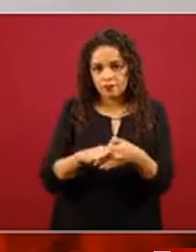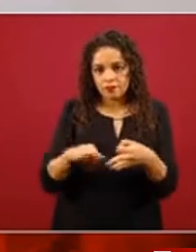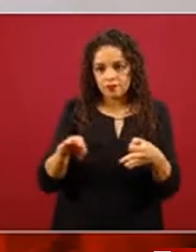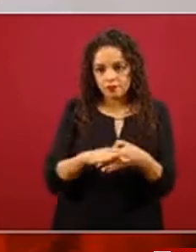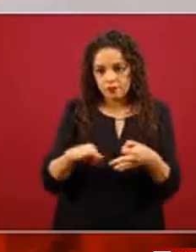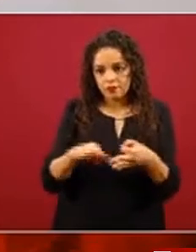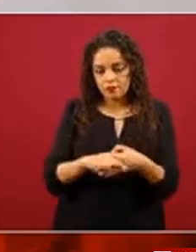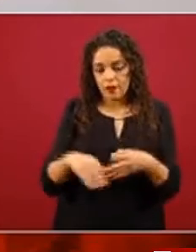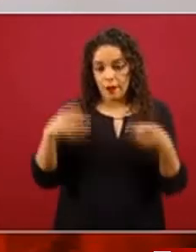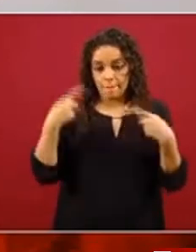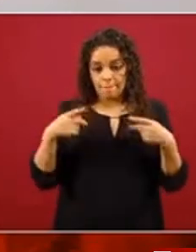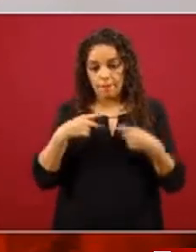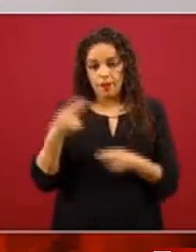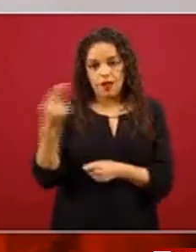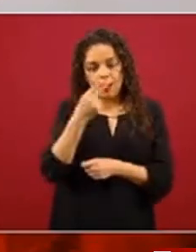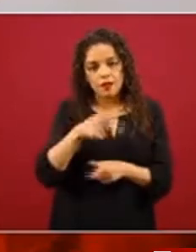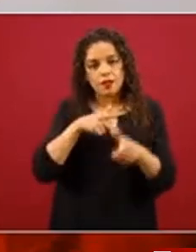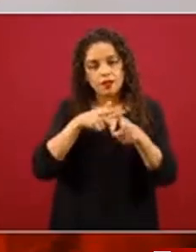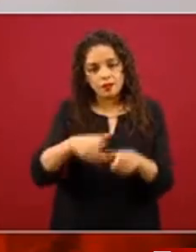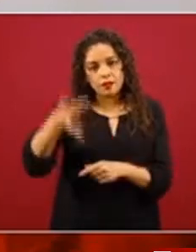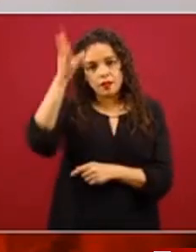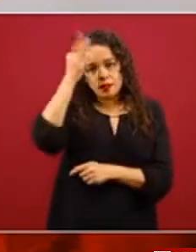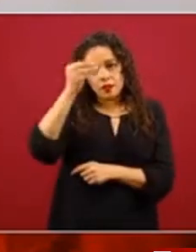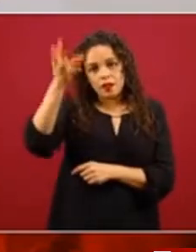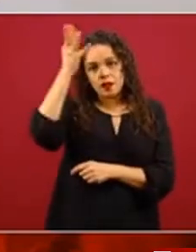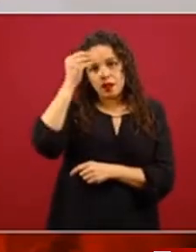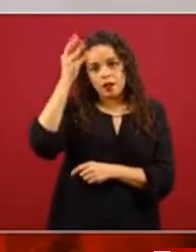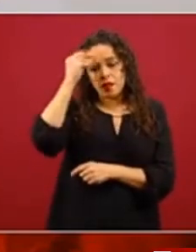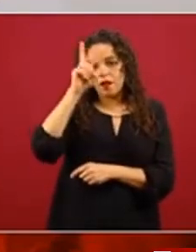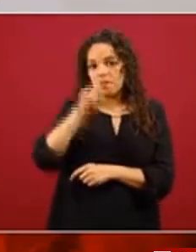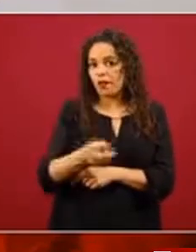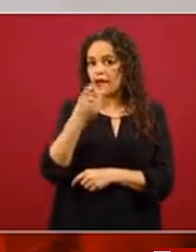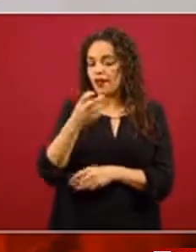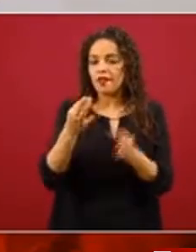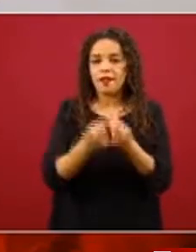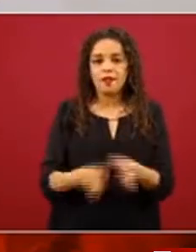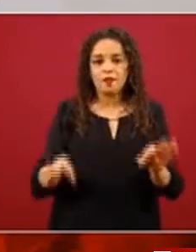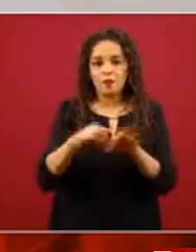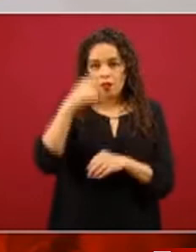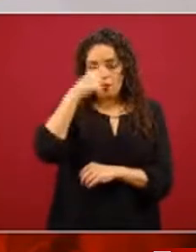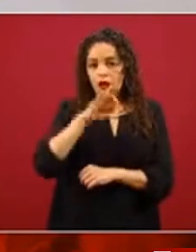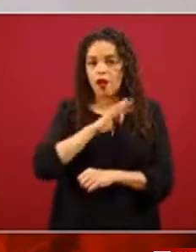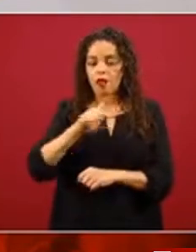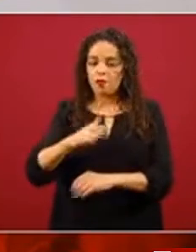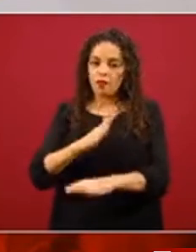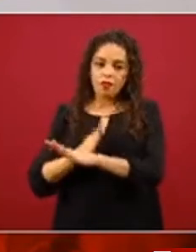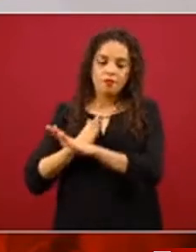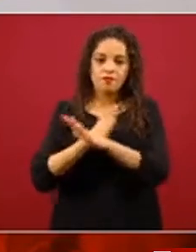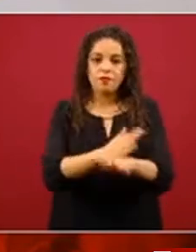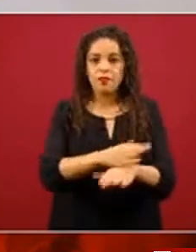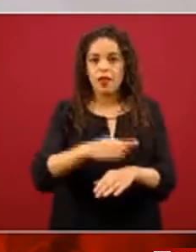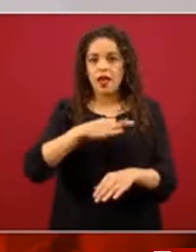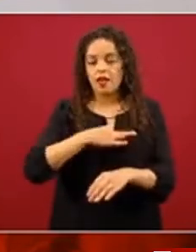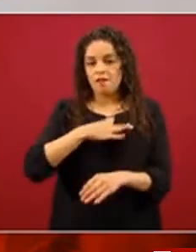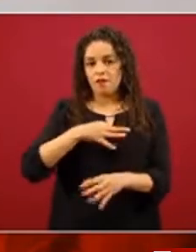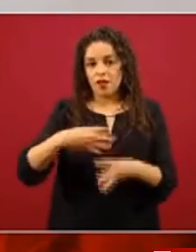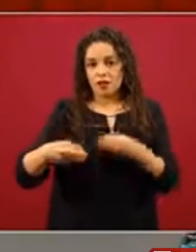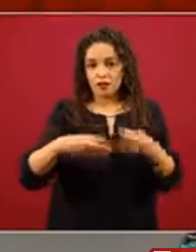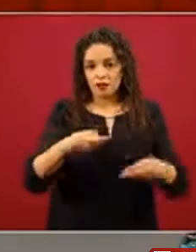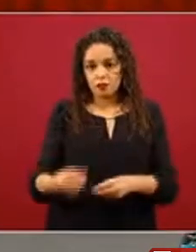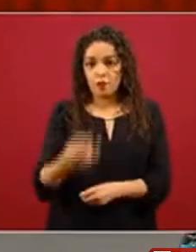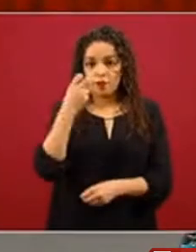personas es un pilar fundamental en control de infecciones. En esta foto pueden ver trabajadores de salud